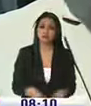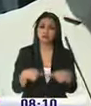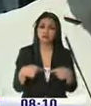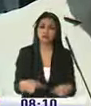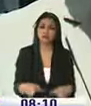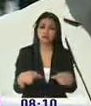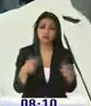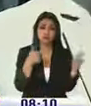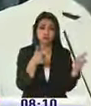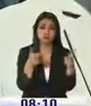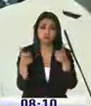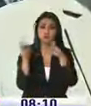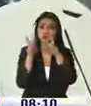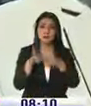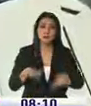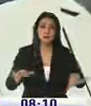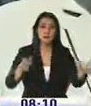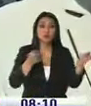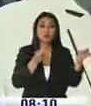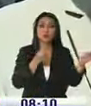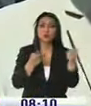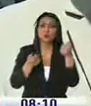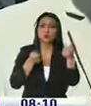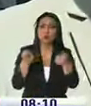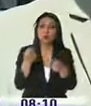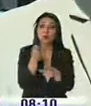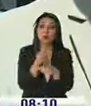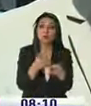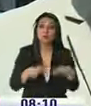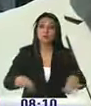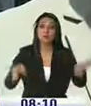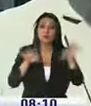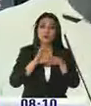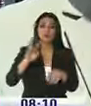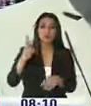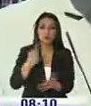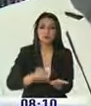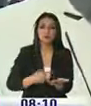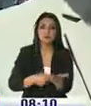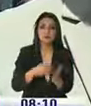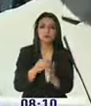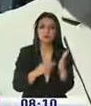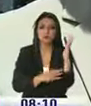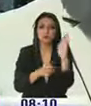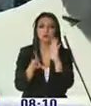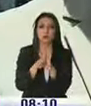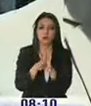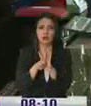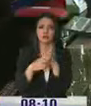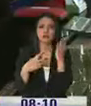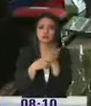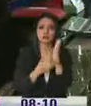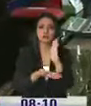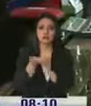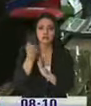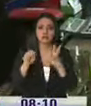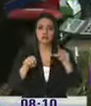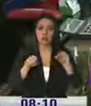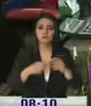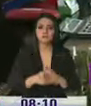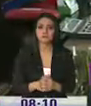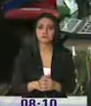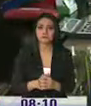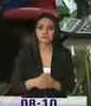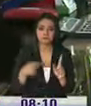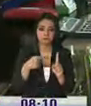la fiscalización. Y para eso me parece que es muy importante que entre a segundo debate el proyecto de ordenanza de política tarifaria. A decir de José